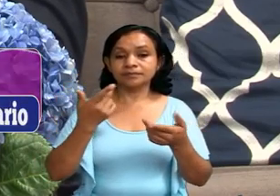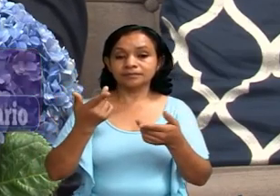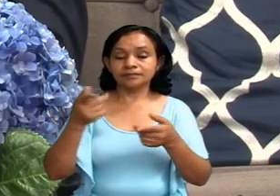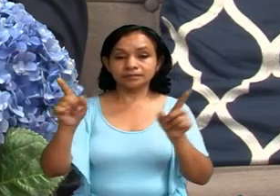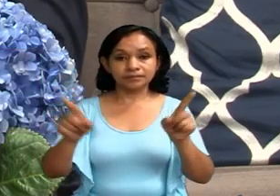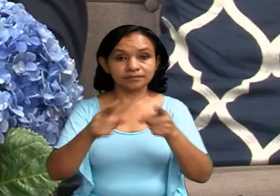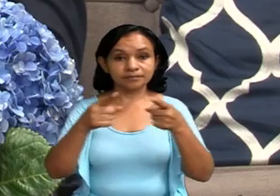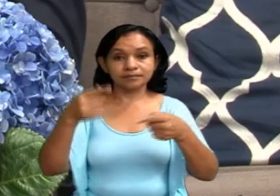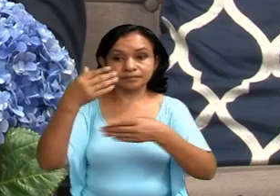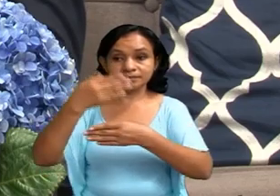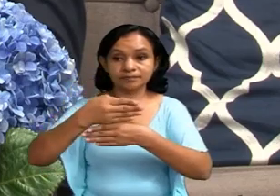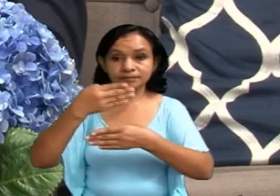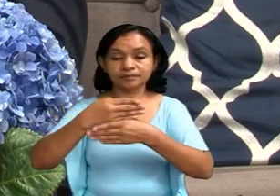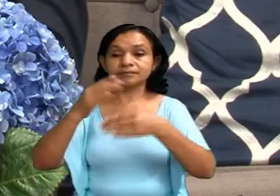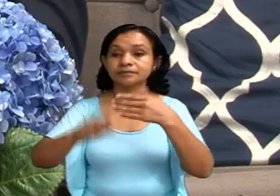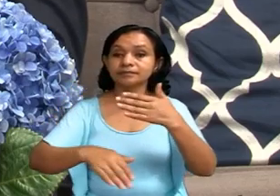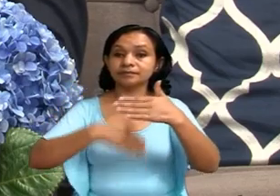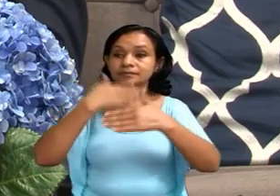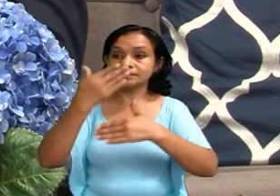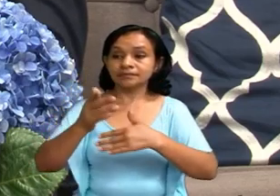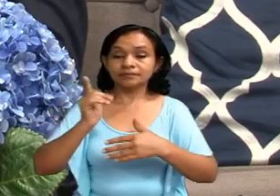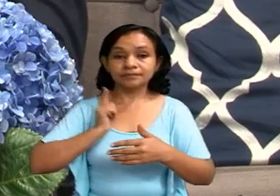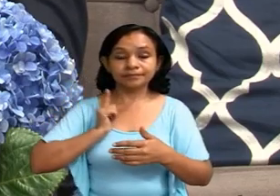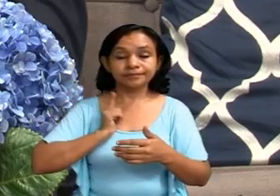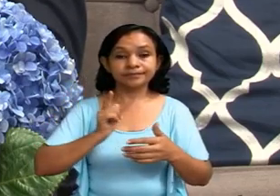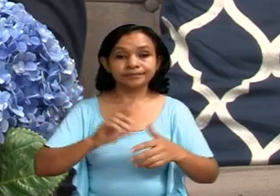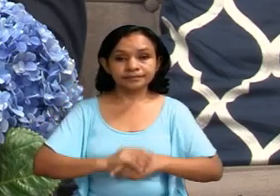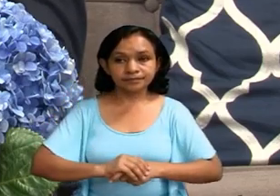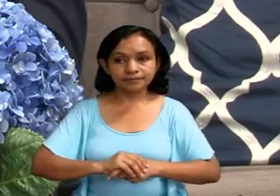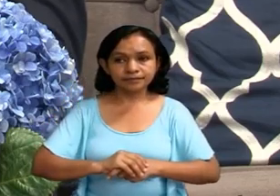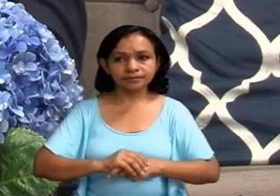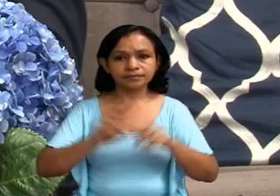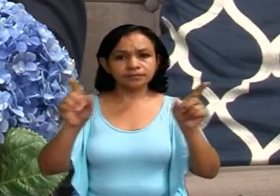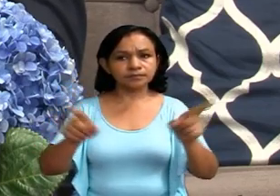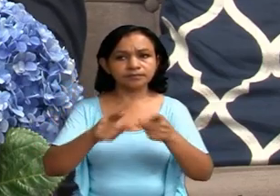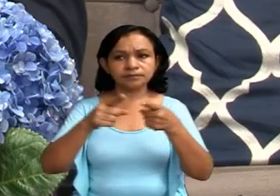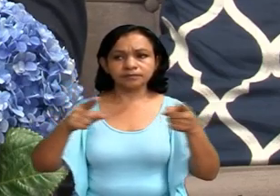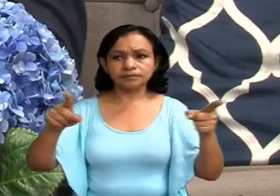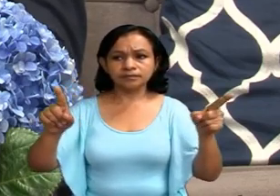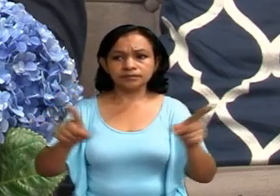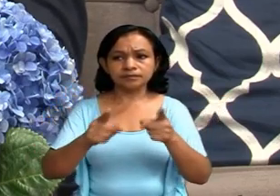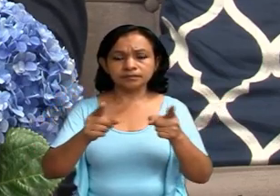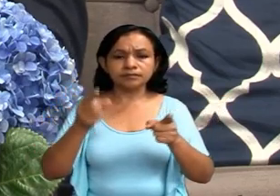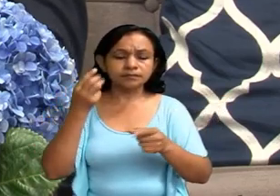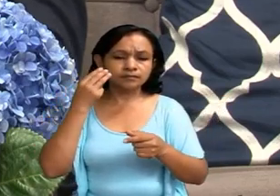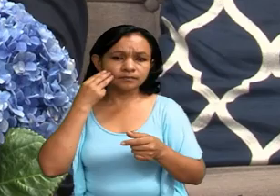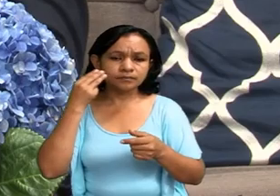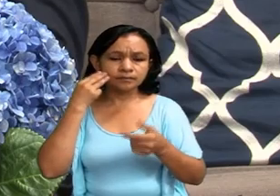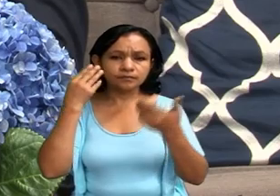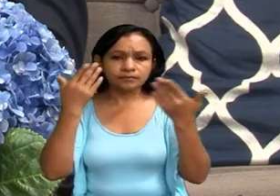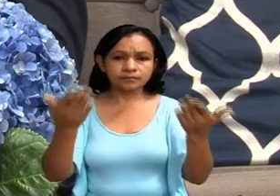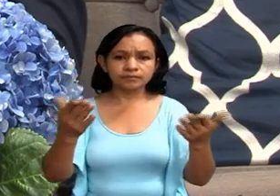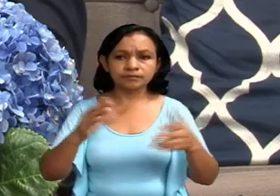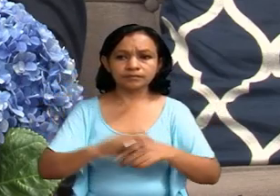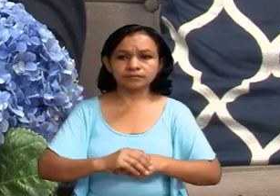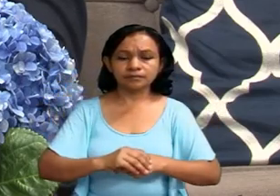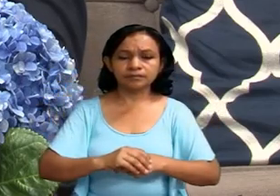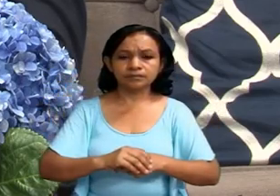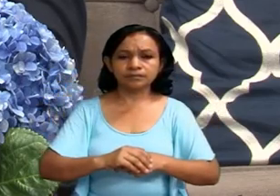teatro. Después tenemos viene un festival muy lindo, una serenata a la madre.